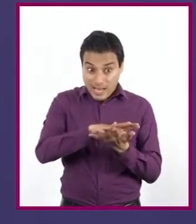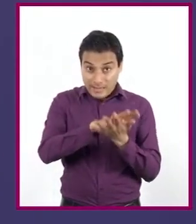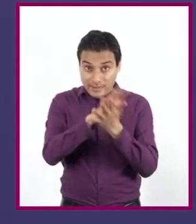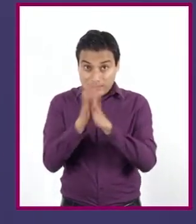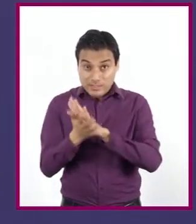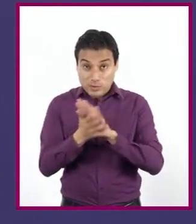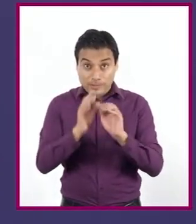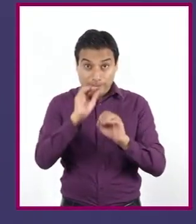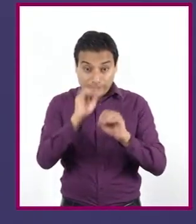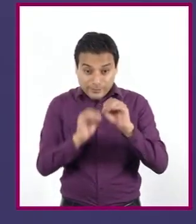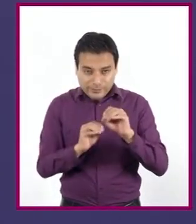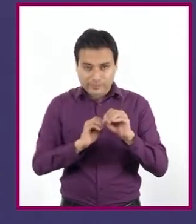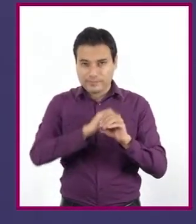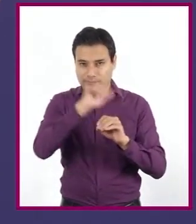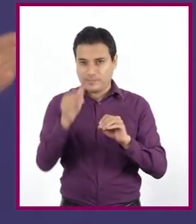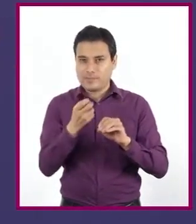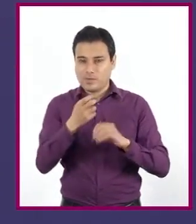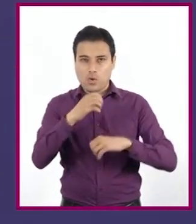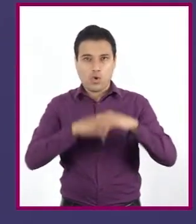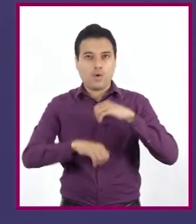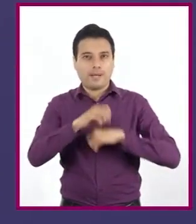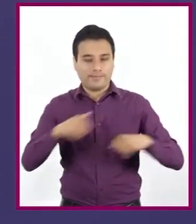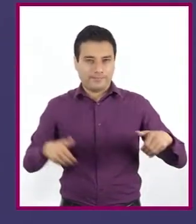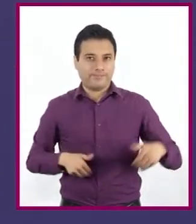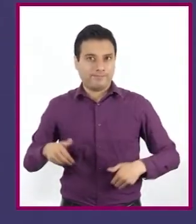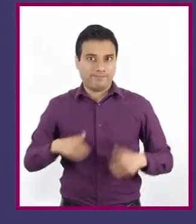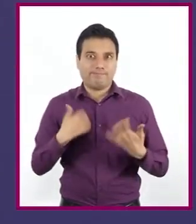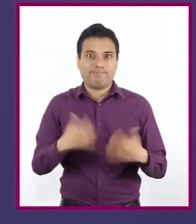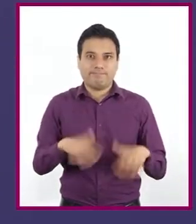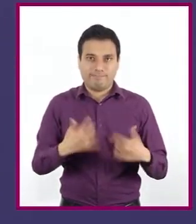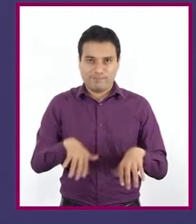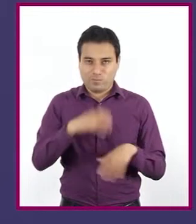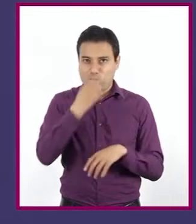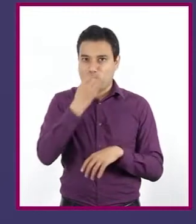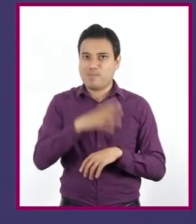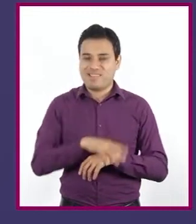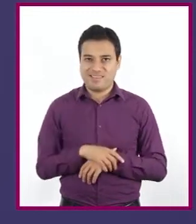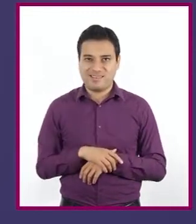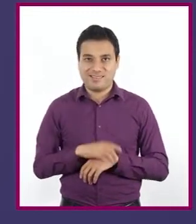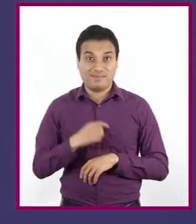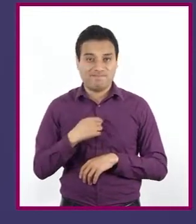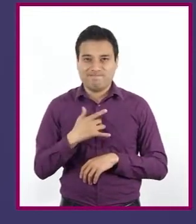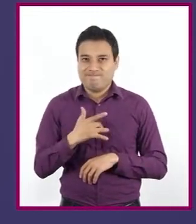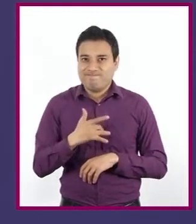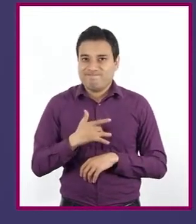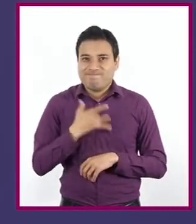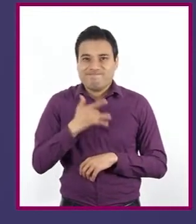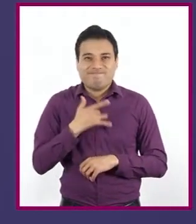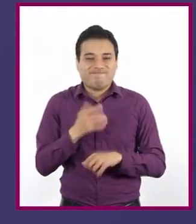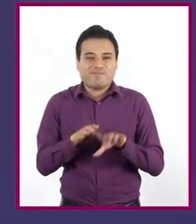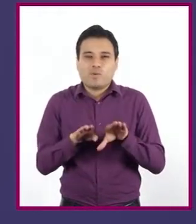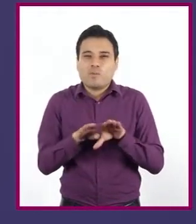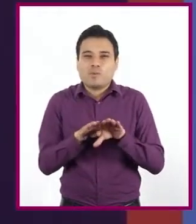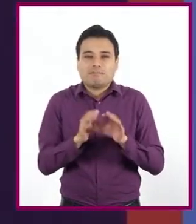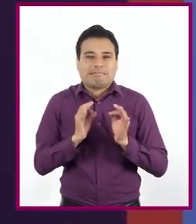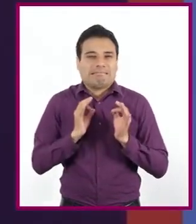vuelve una obra dramática que funciona por sí sola, dándonos una experiencia completa y